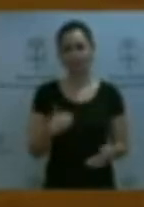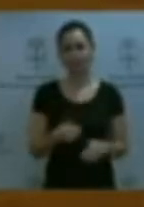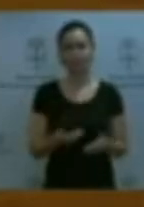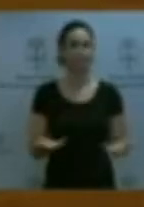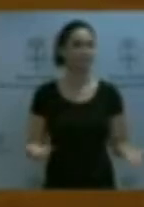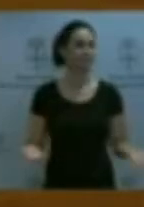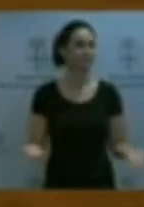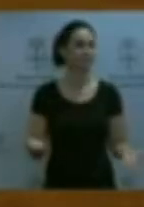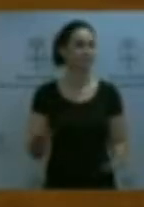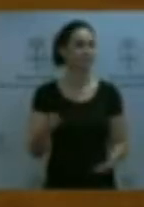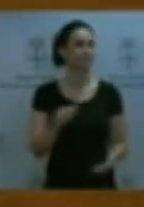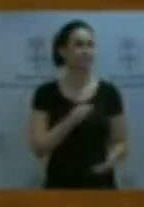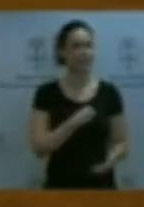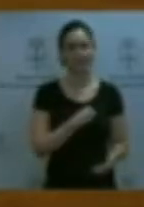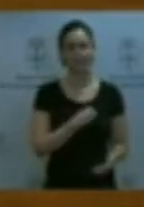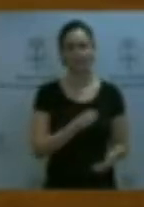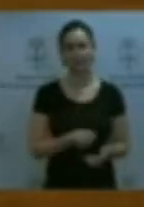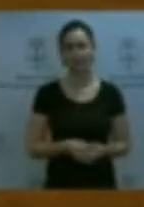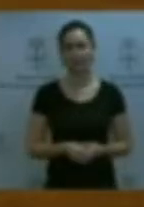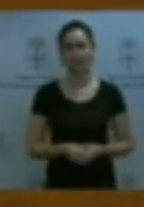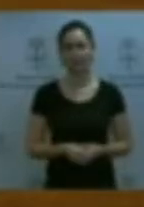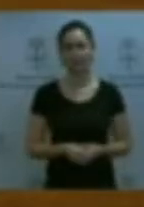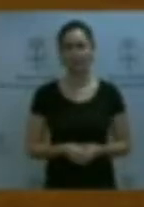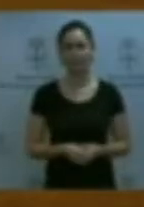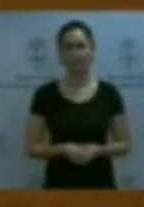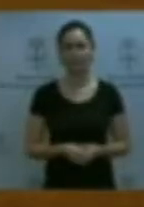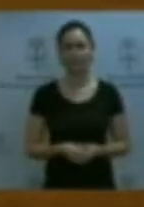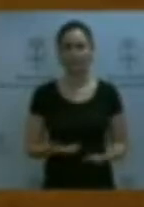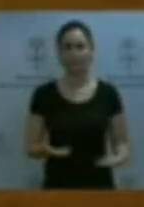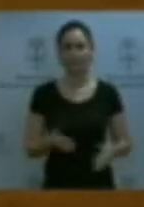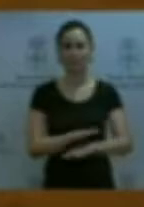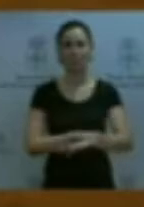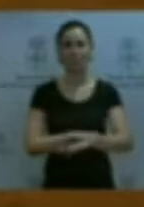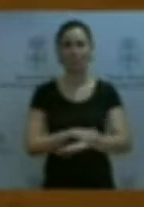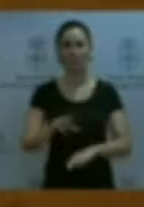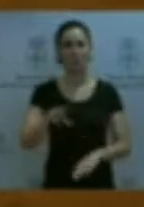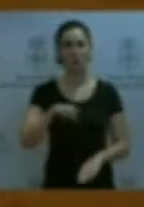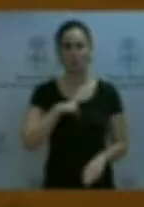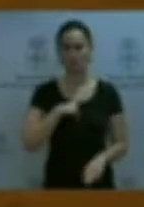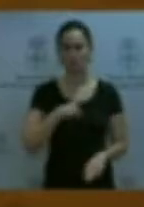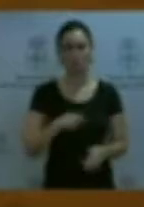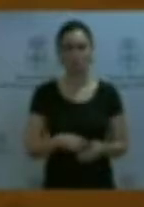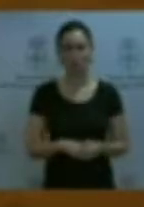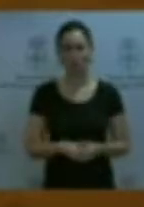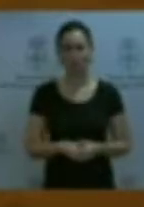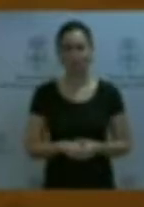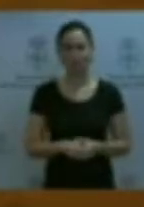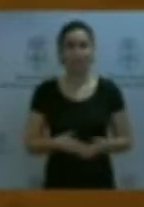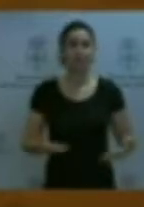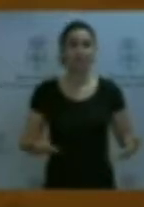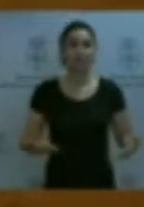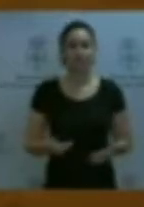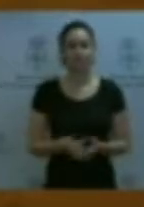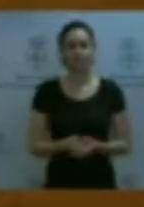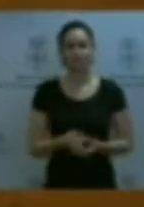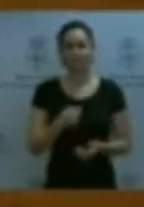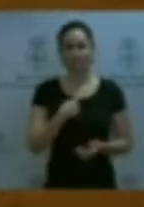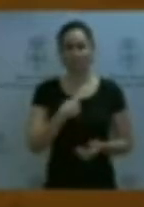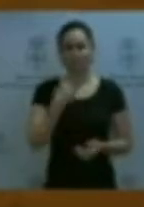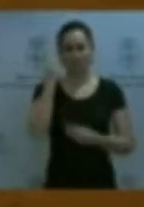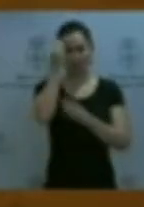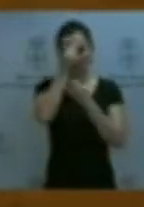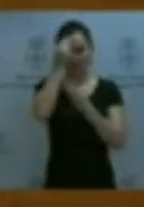no favorable del Gobierno. El criterio no favorable del Gobierno, desde nuestro punto de vista, basado en